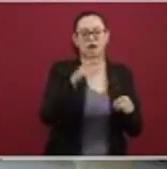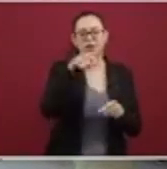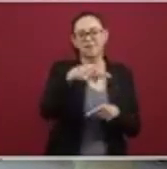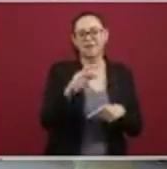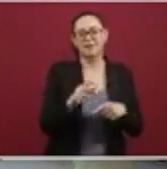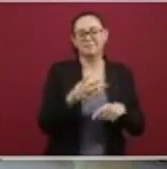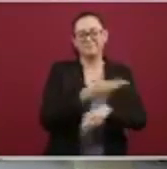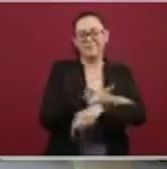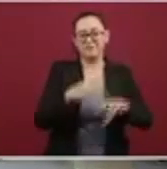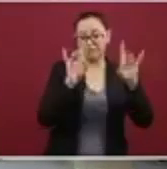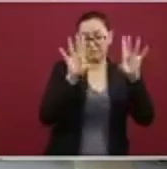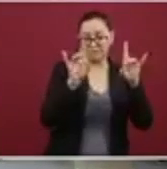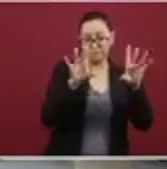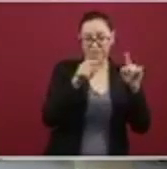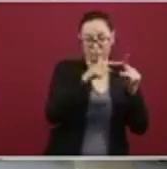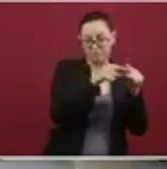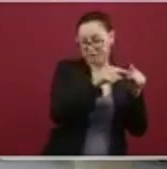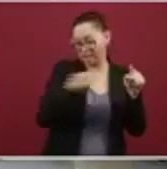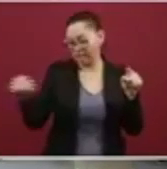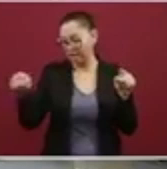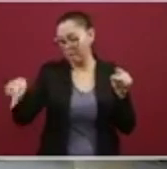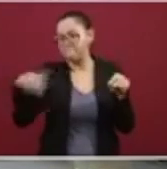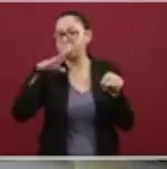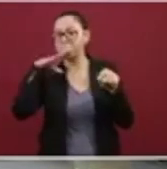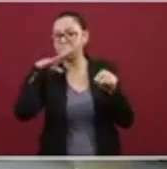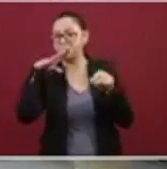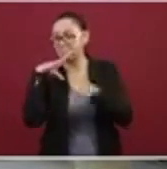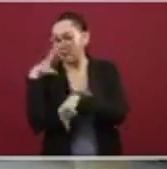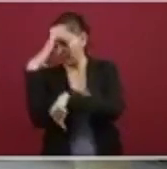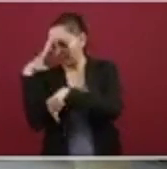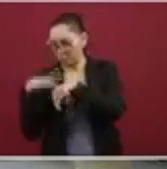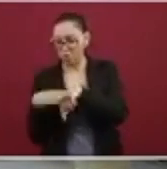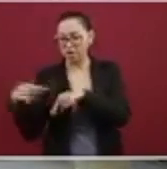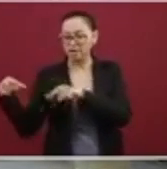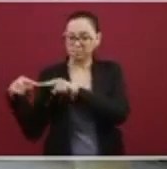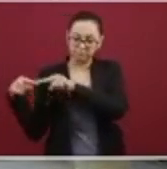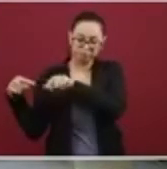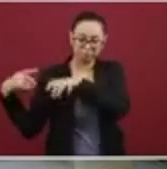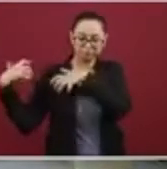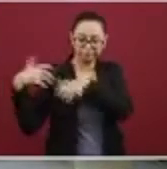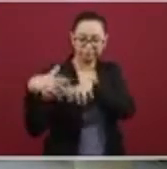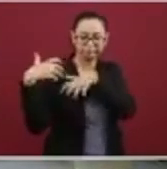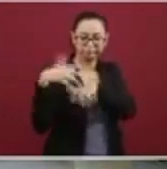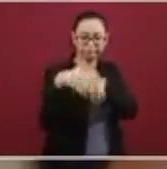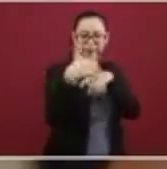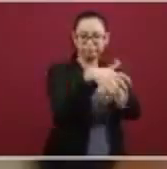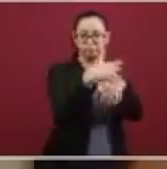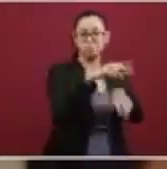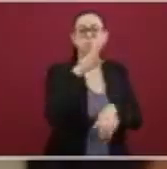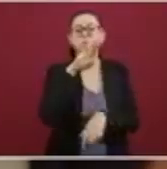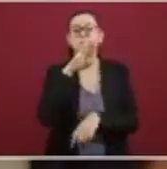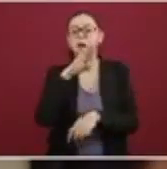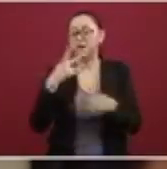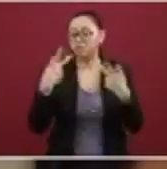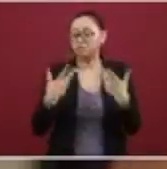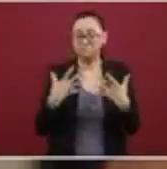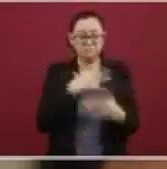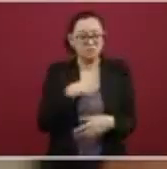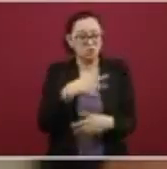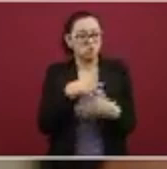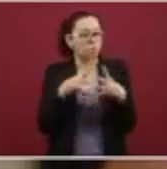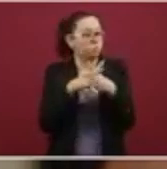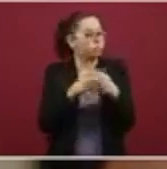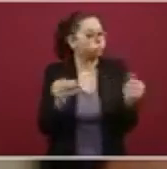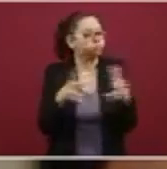la Independencia. La portada de nuestro periódico, justamente hablamos con madres de desaparecidos, y ellas argumentan que